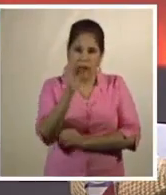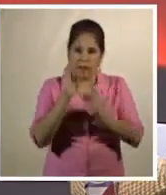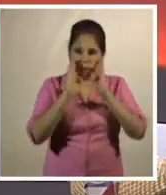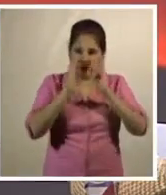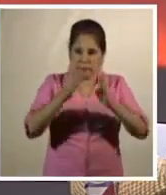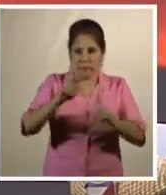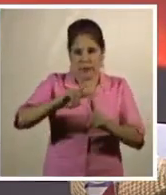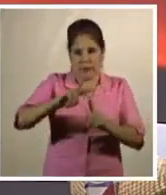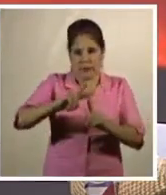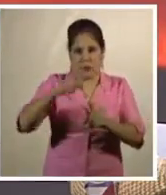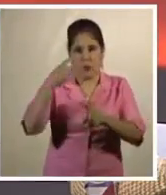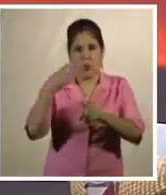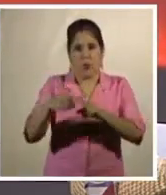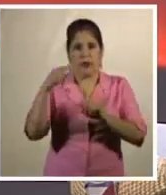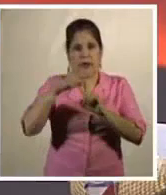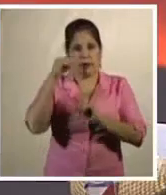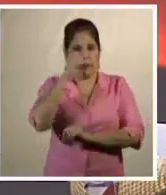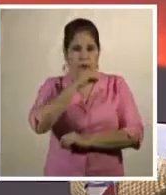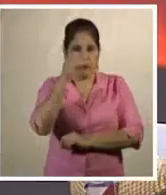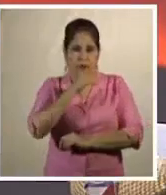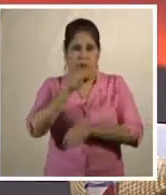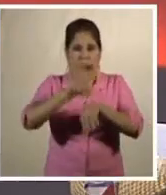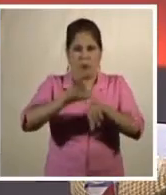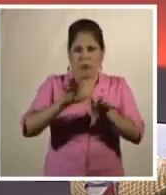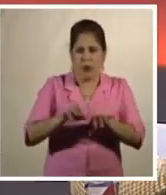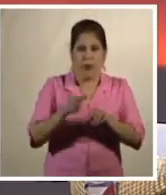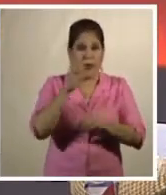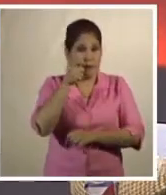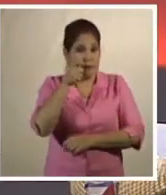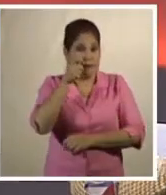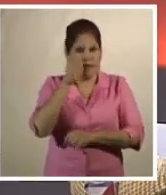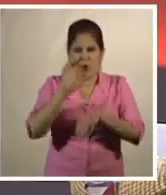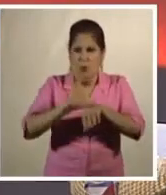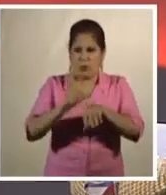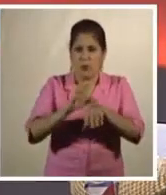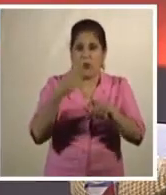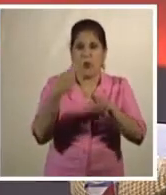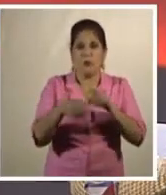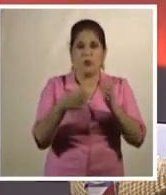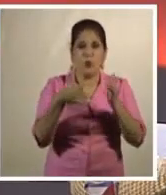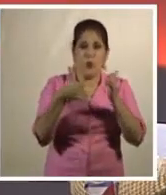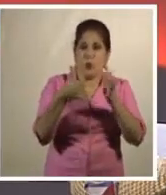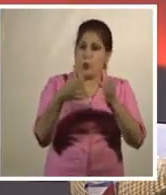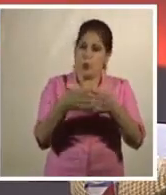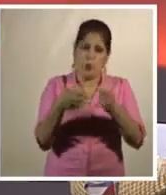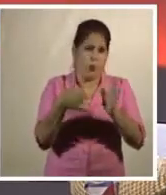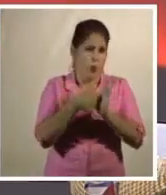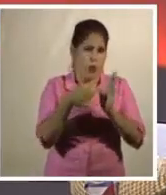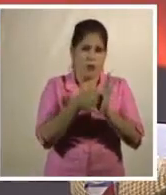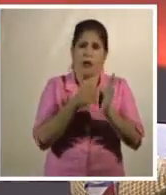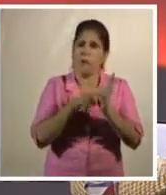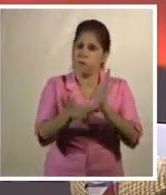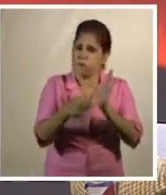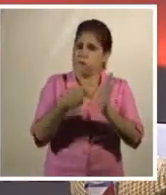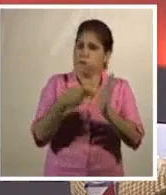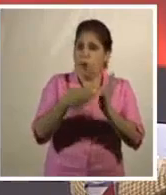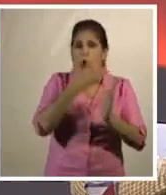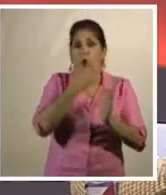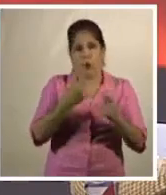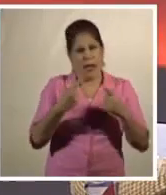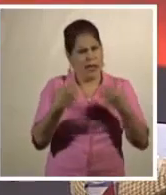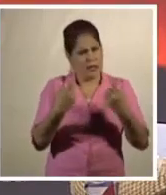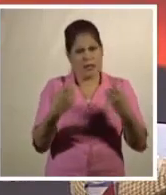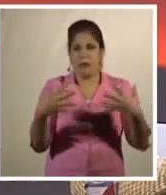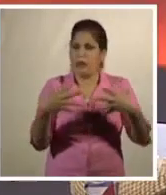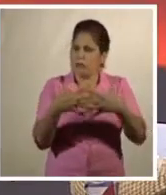querido estudiar y el uso de las tecnologías y el adolescente usa las tecnologías para estar en comunicación con nosotros es importante que sea así porque